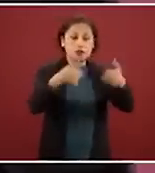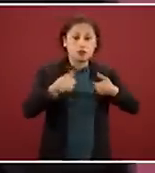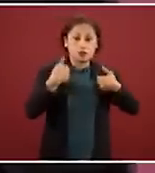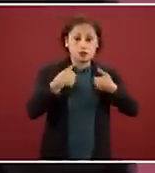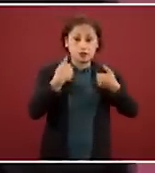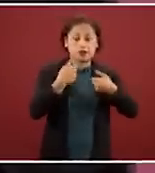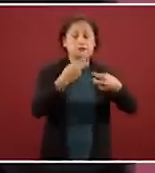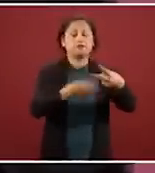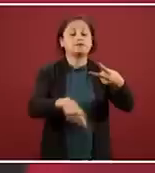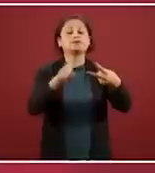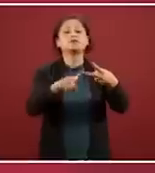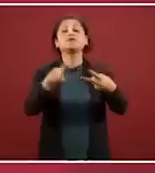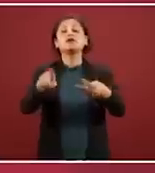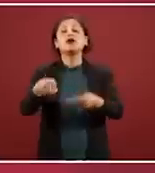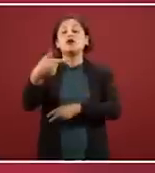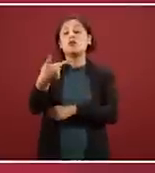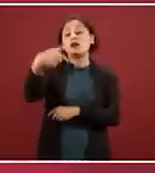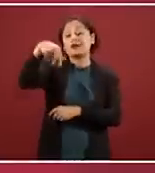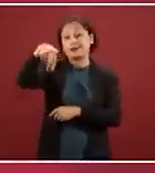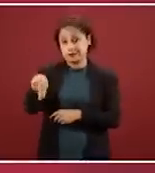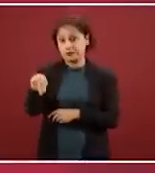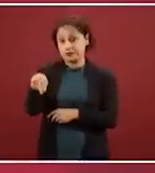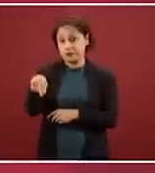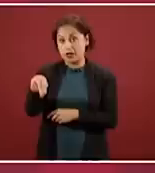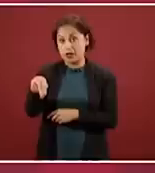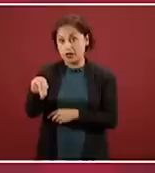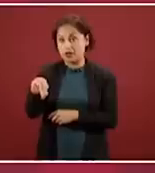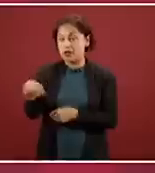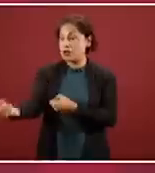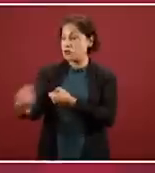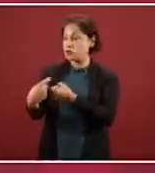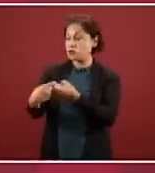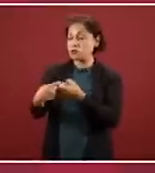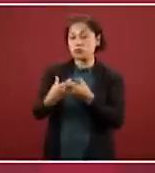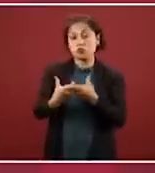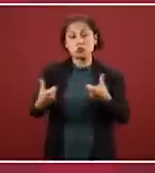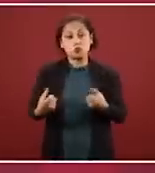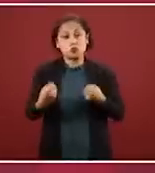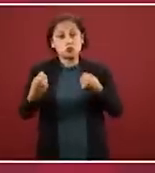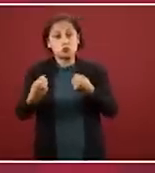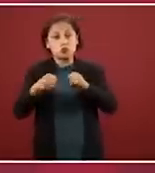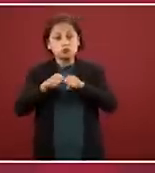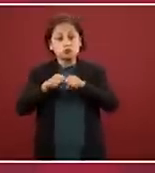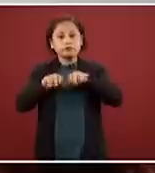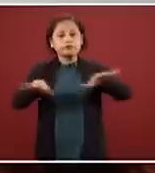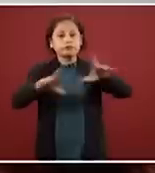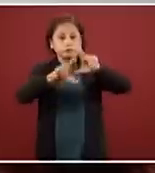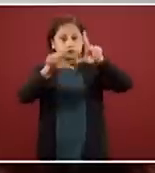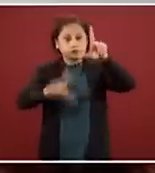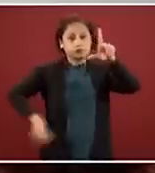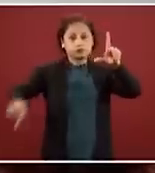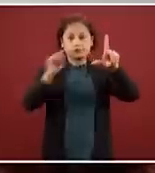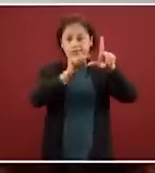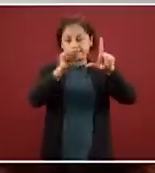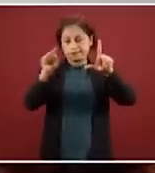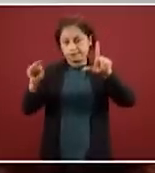Nacional, desplegarla, que tenga todos los elementos, que haya presencia en todas